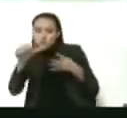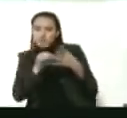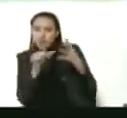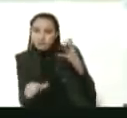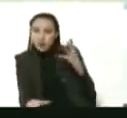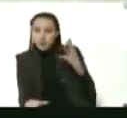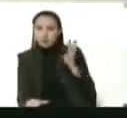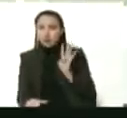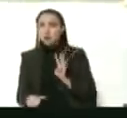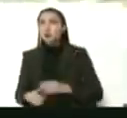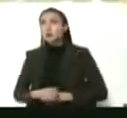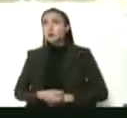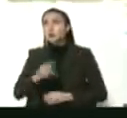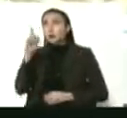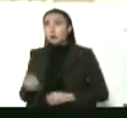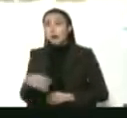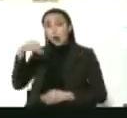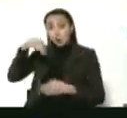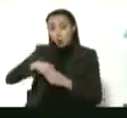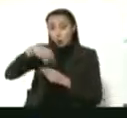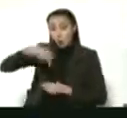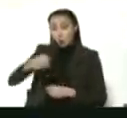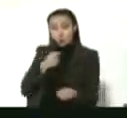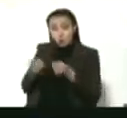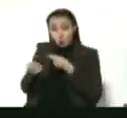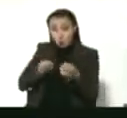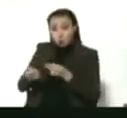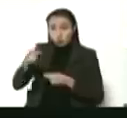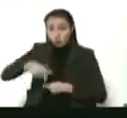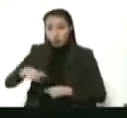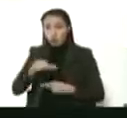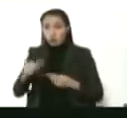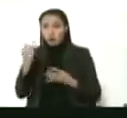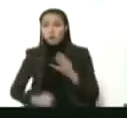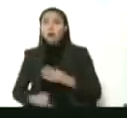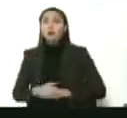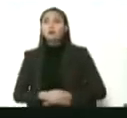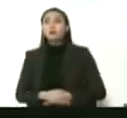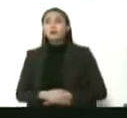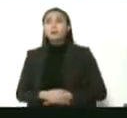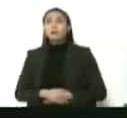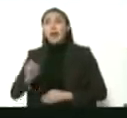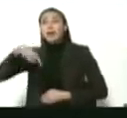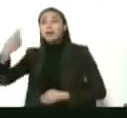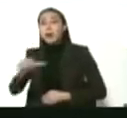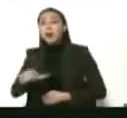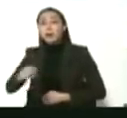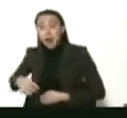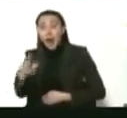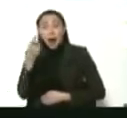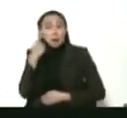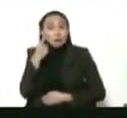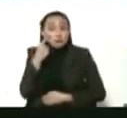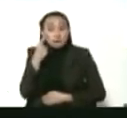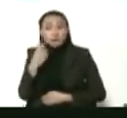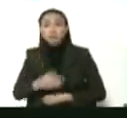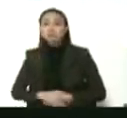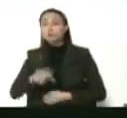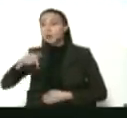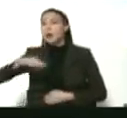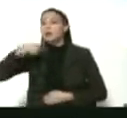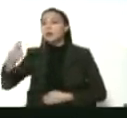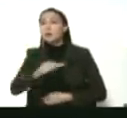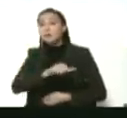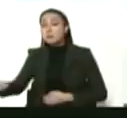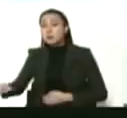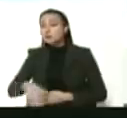Esta semana es de flexibilización controlada. Esta semana que viene, atención Venezuela, esta semana que